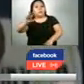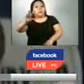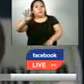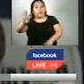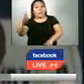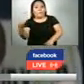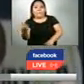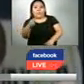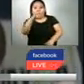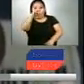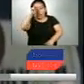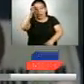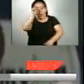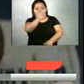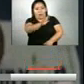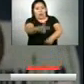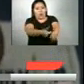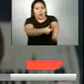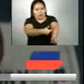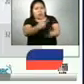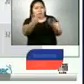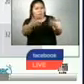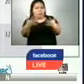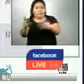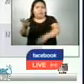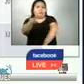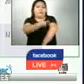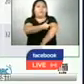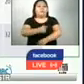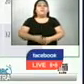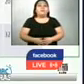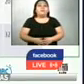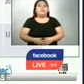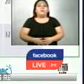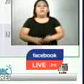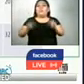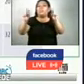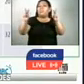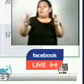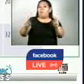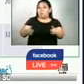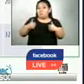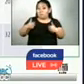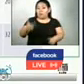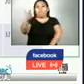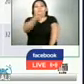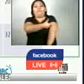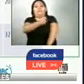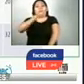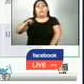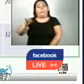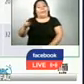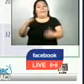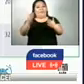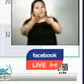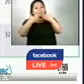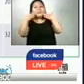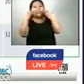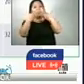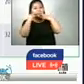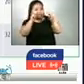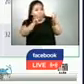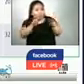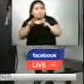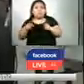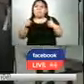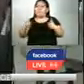477,234 trabajadores de la salud, todos vacunados. En términos de efectividad de la vacuna, estamos muy emocionados de haber visto una